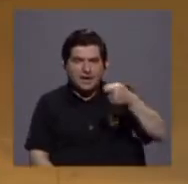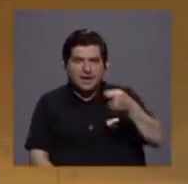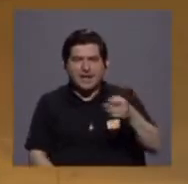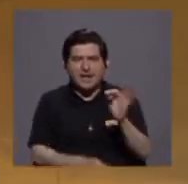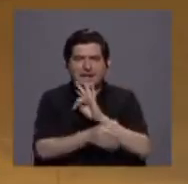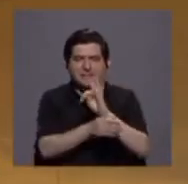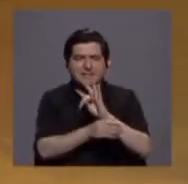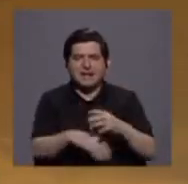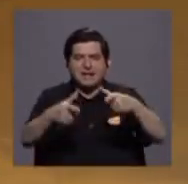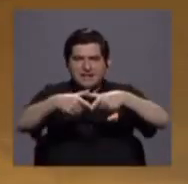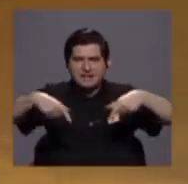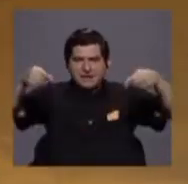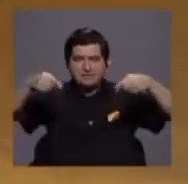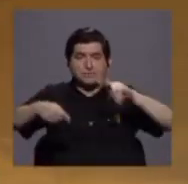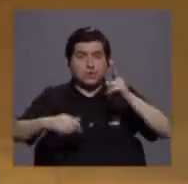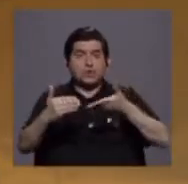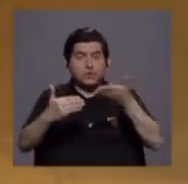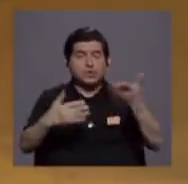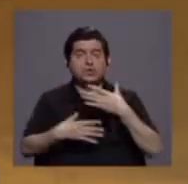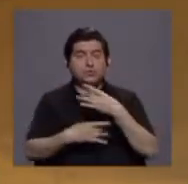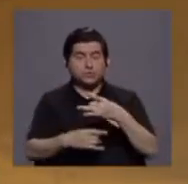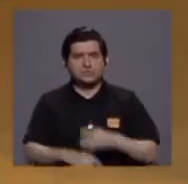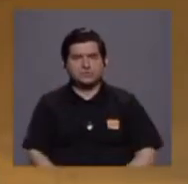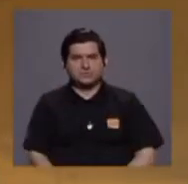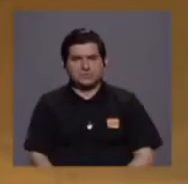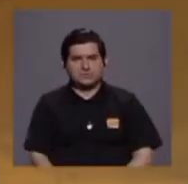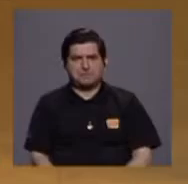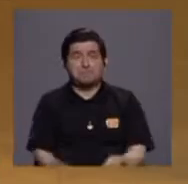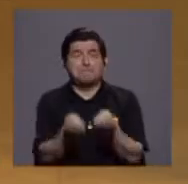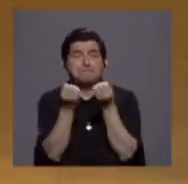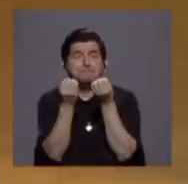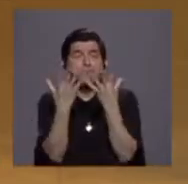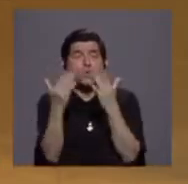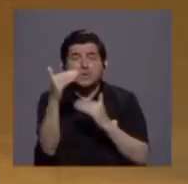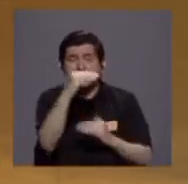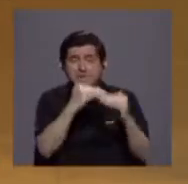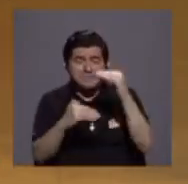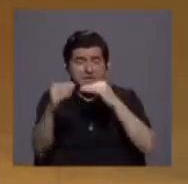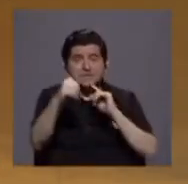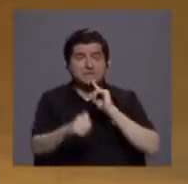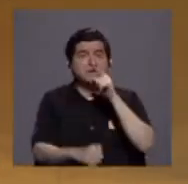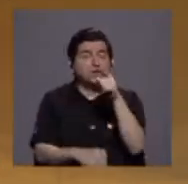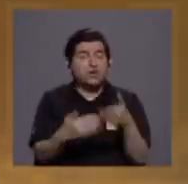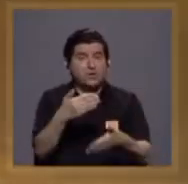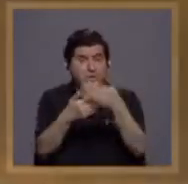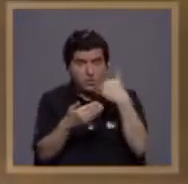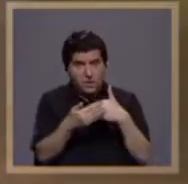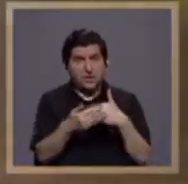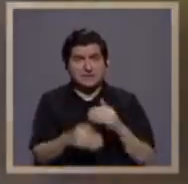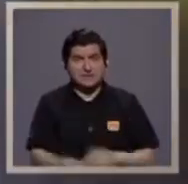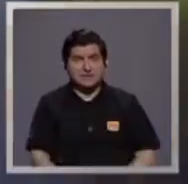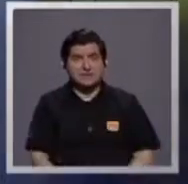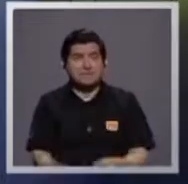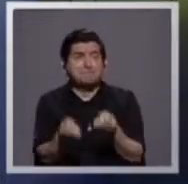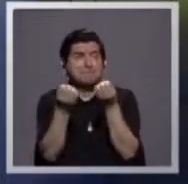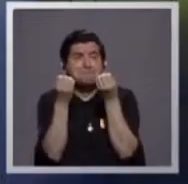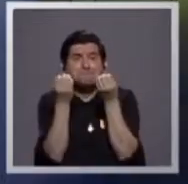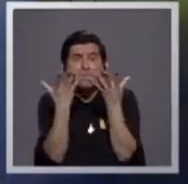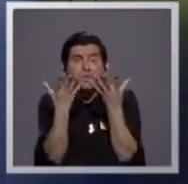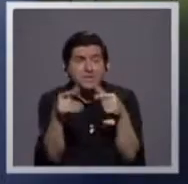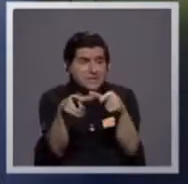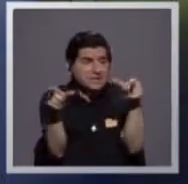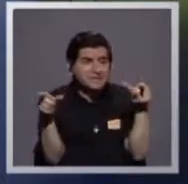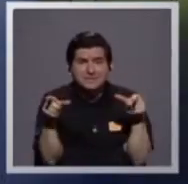y hay 2 cosas que llaman la atención. Una, la gran cantidad de edificios, y eso que usted lo mencionó del inmobiliario, la gran cantidad de